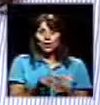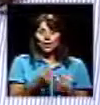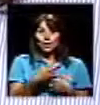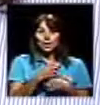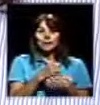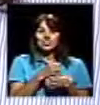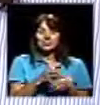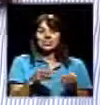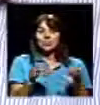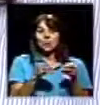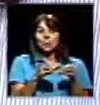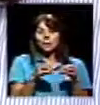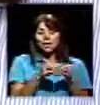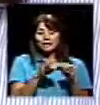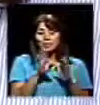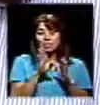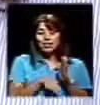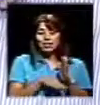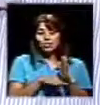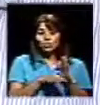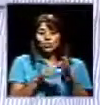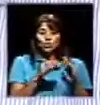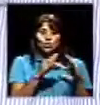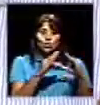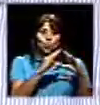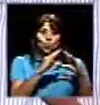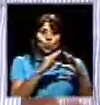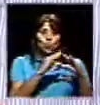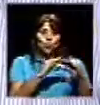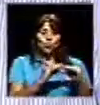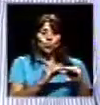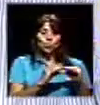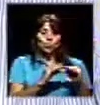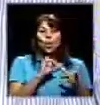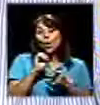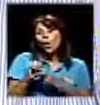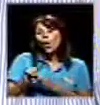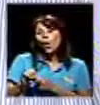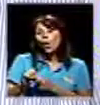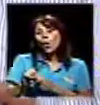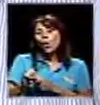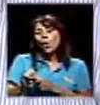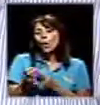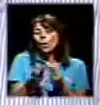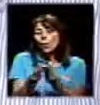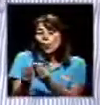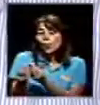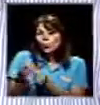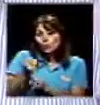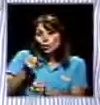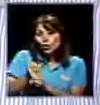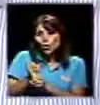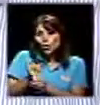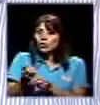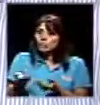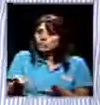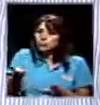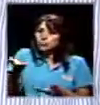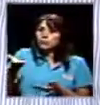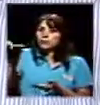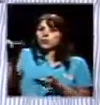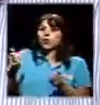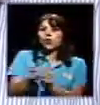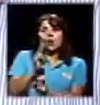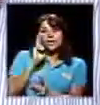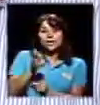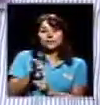costo, o subimos la producción con el mismo presupuesto. Como